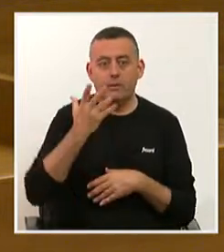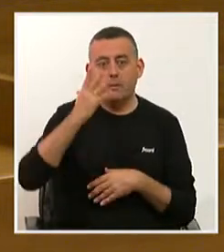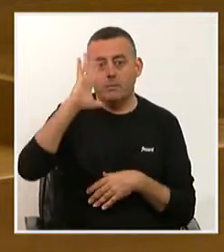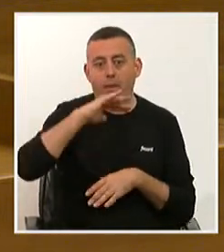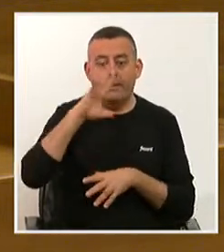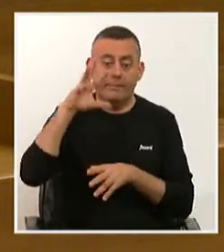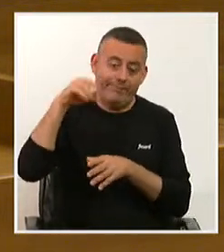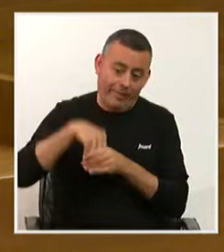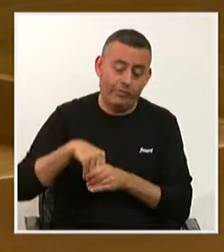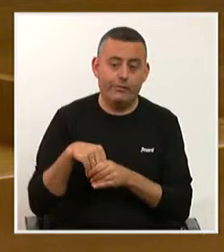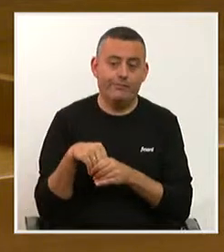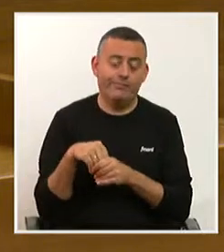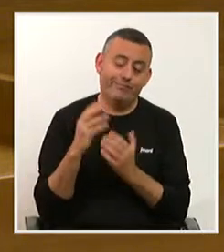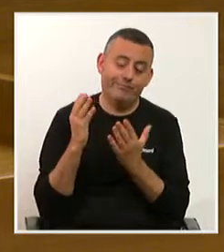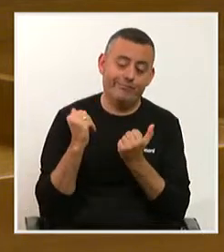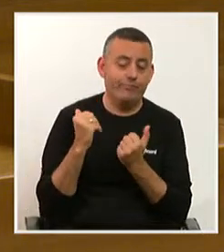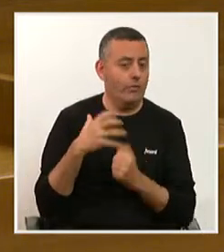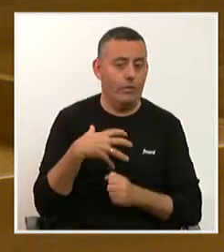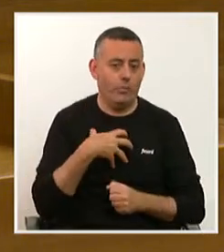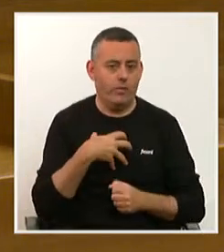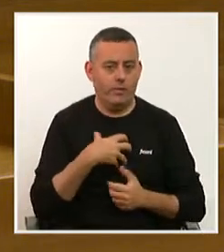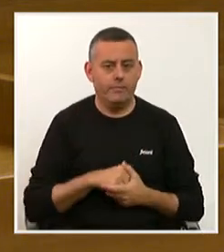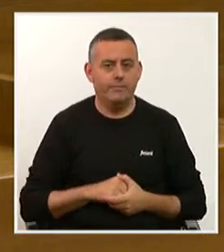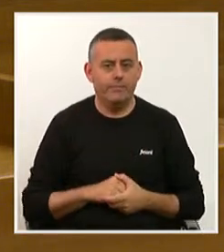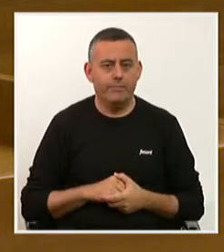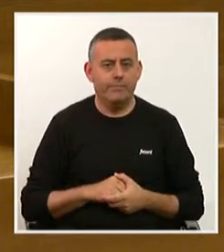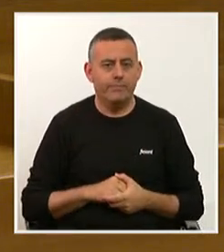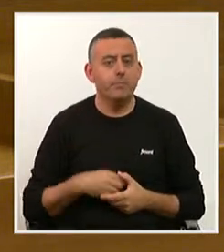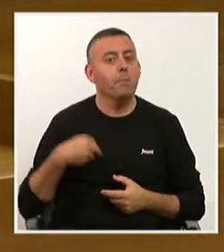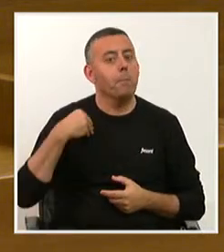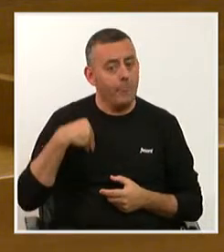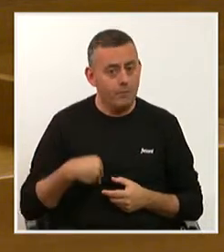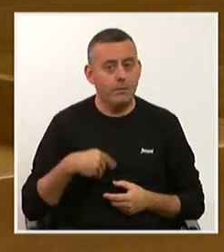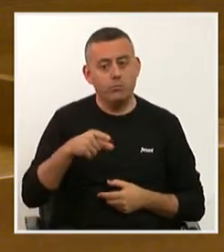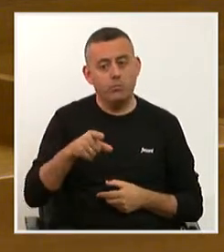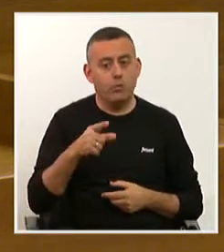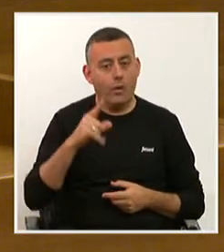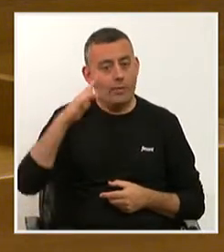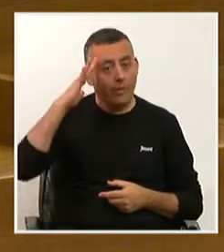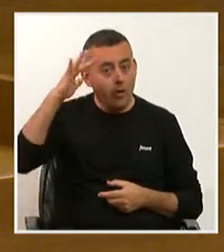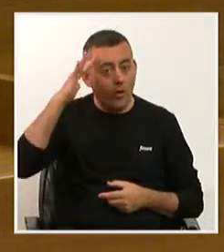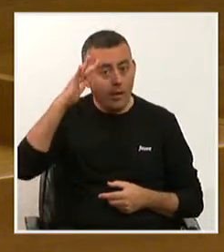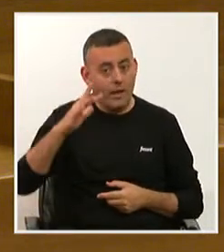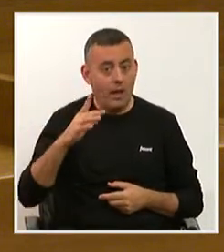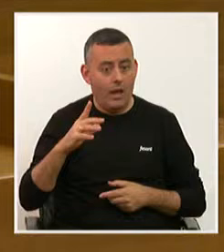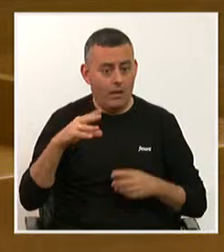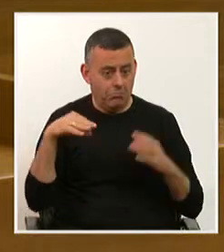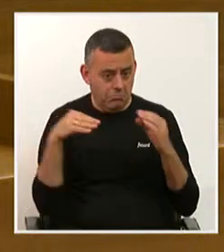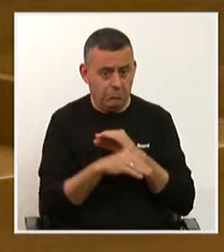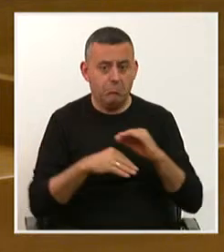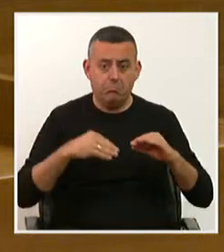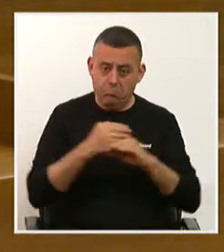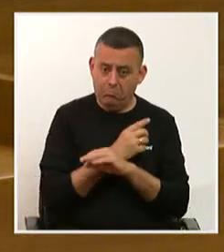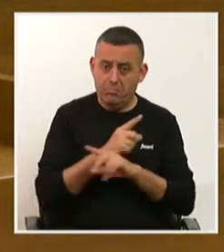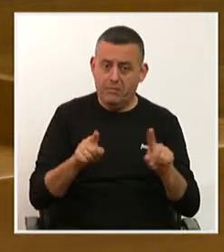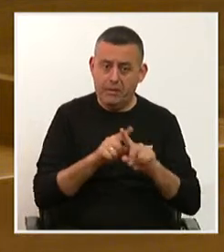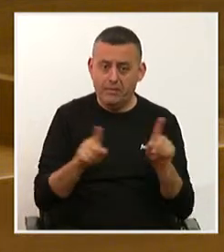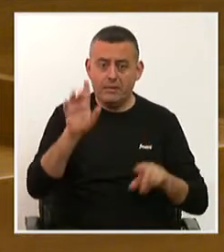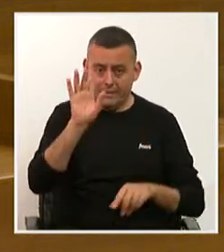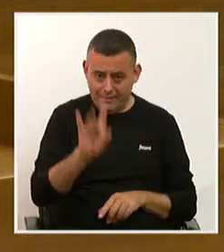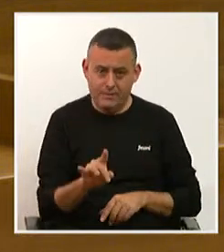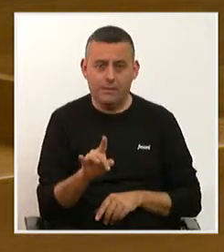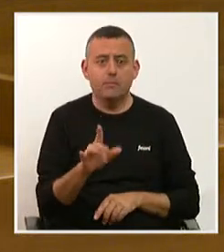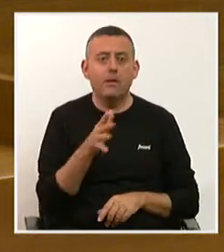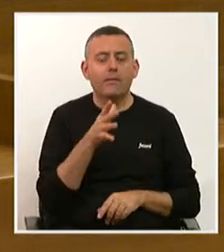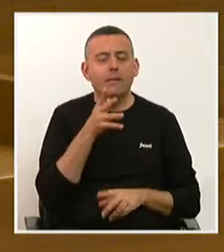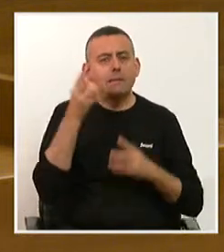oid un de difer idees que que y en